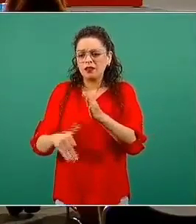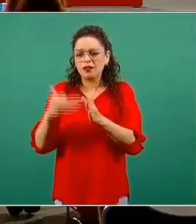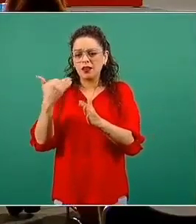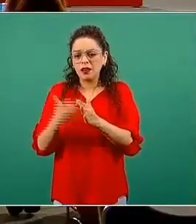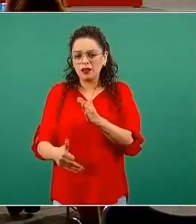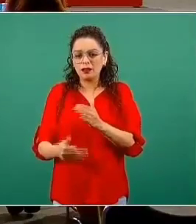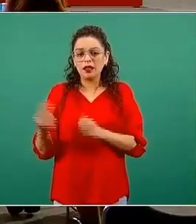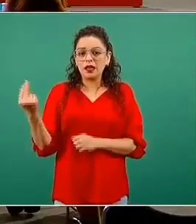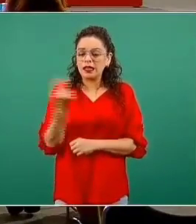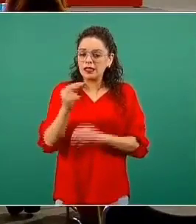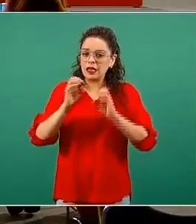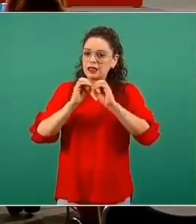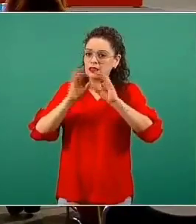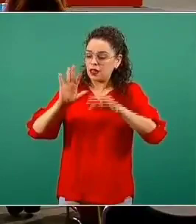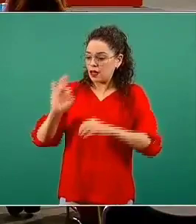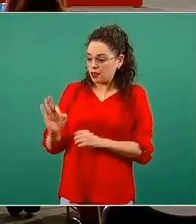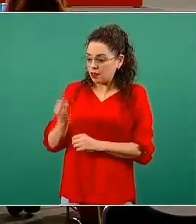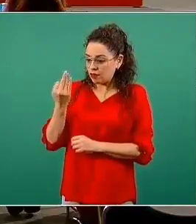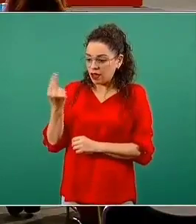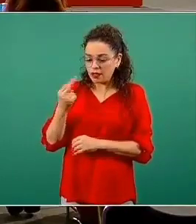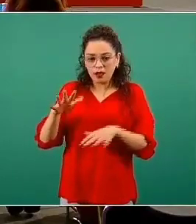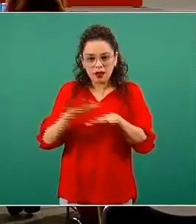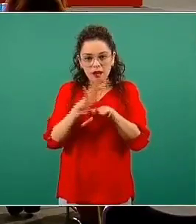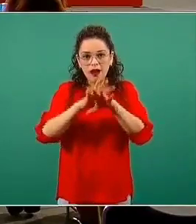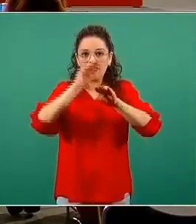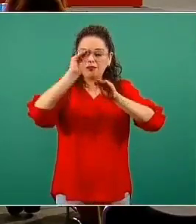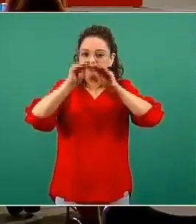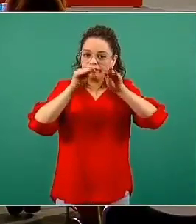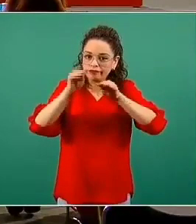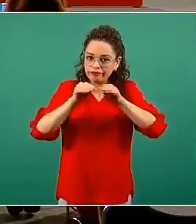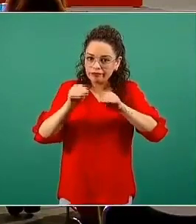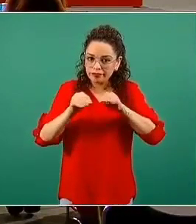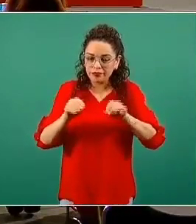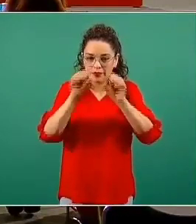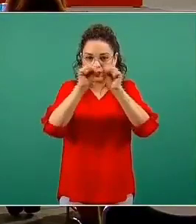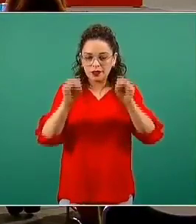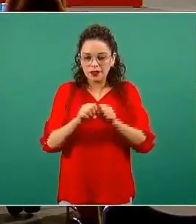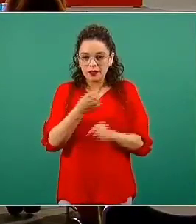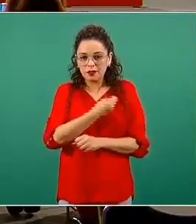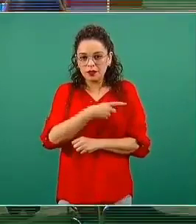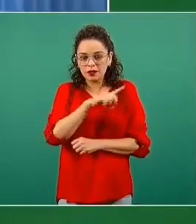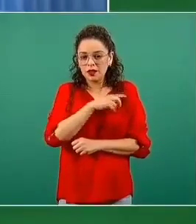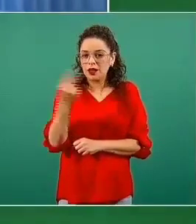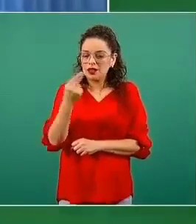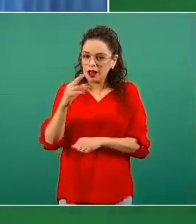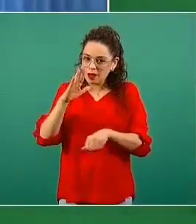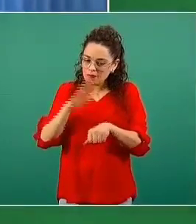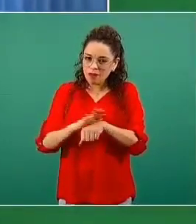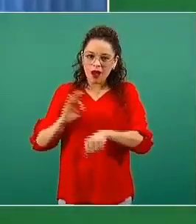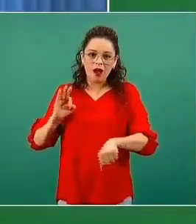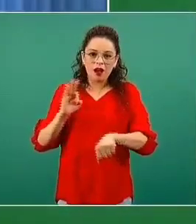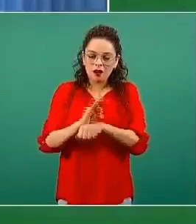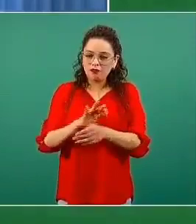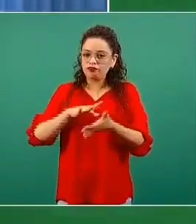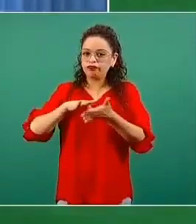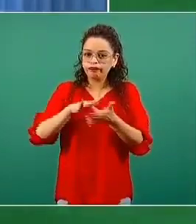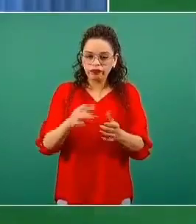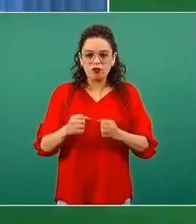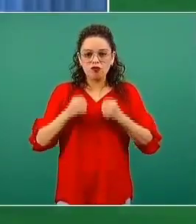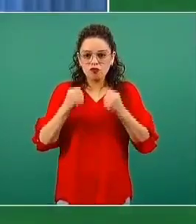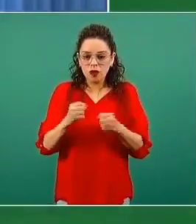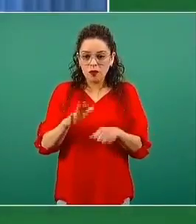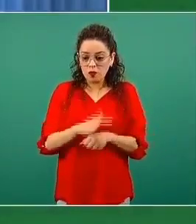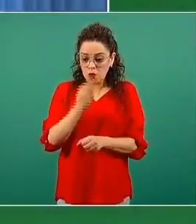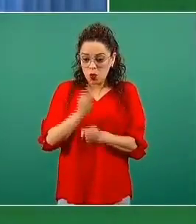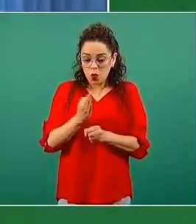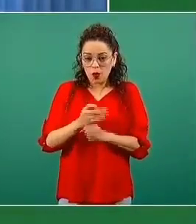ir reconstruyendo dentro de este sistema de salud fragmentado una rectoría más fuerte. Y al mismo tiempo que se responde a la